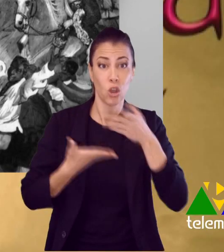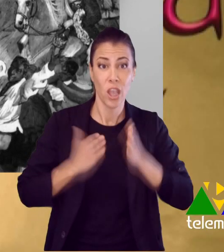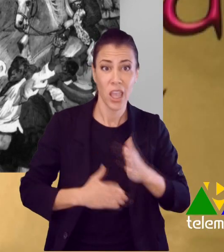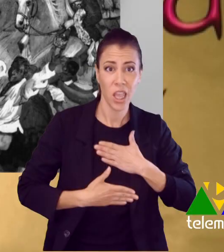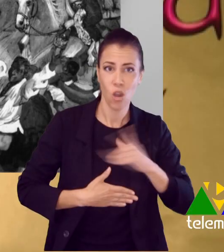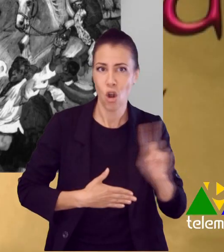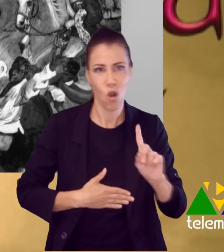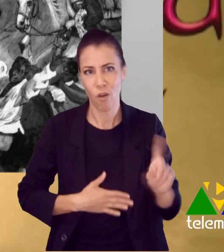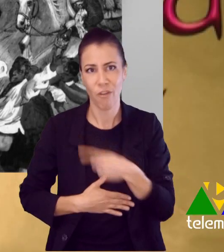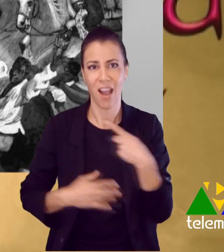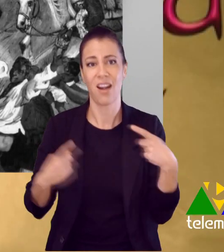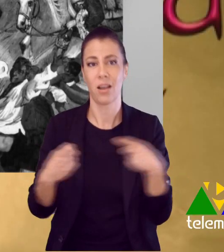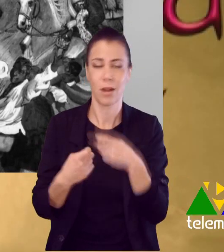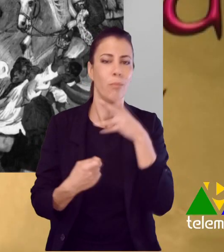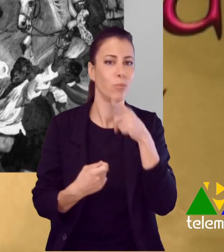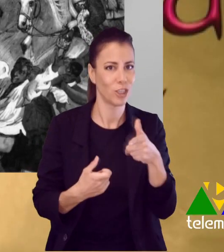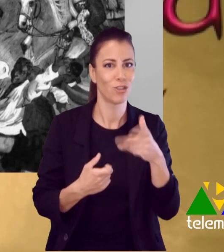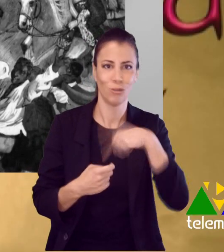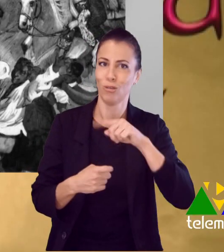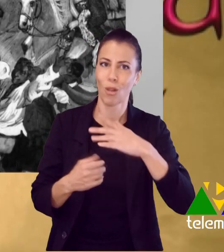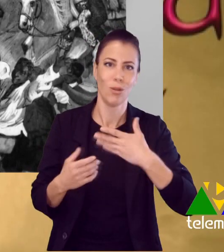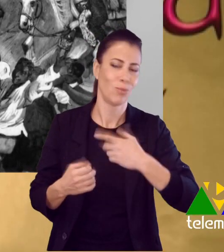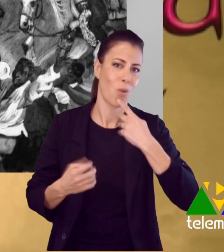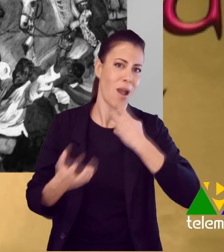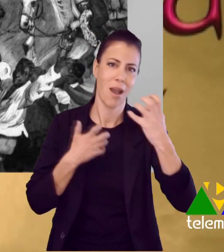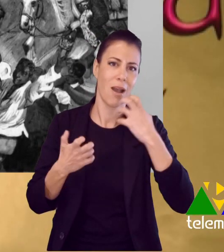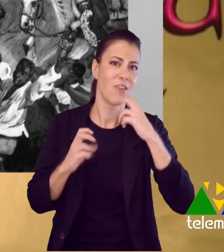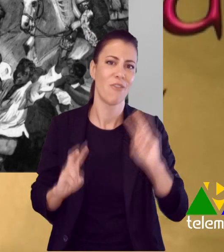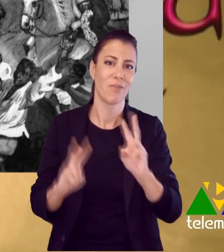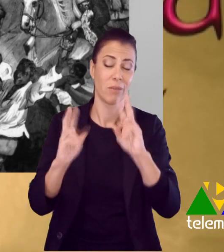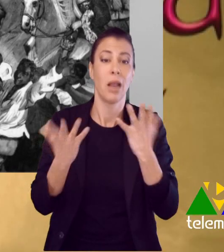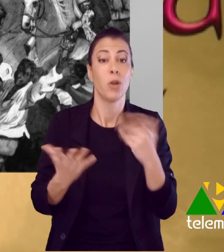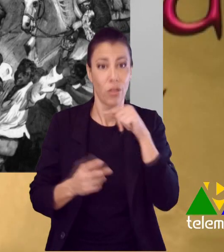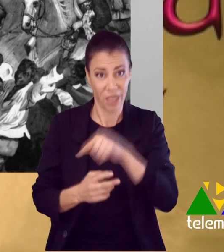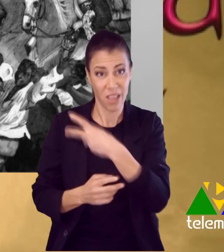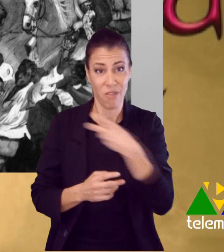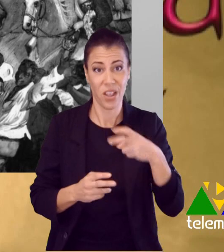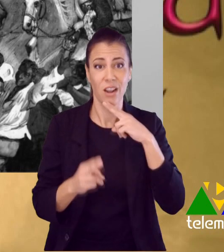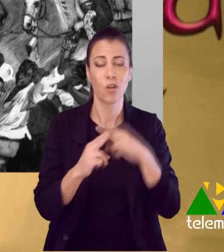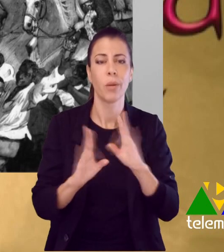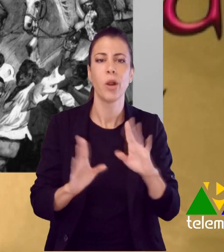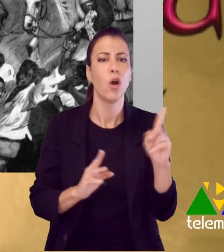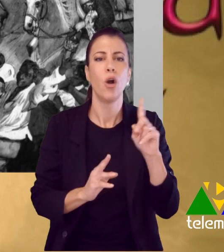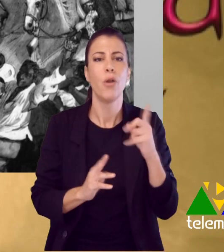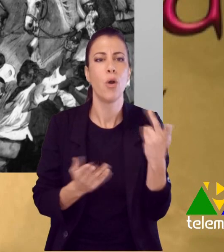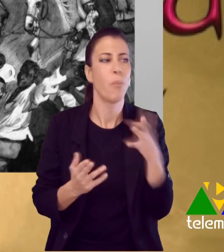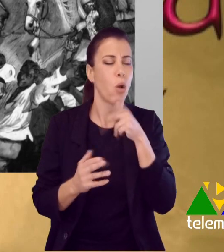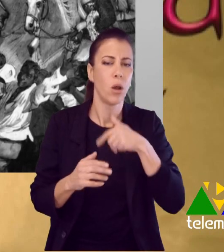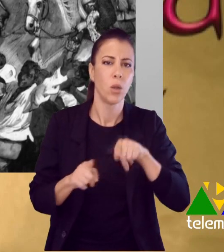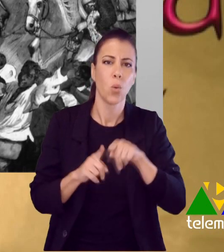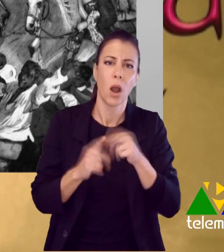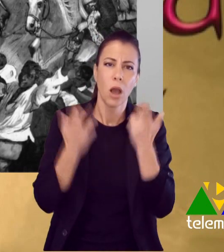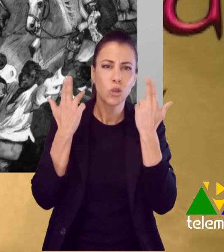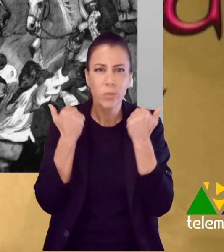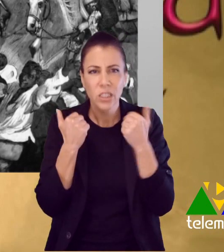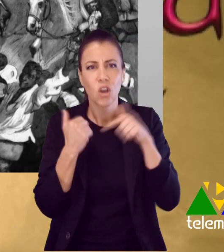a ir a pelear a Marruecos. Y no los perdemos. Claro. Y de ahí viene el nombre, no tanto en plan de sumisión, de decir es